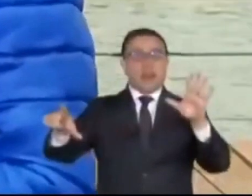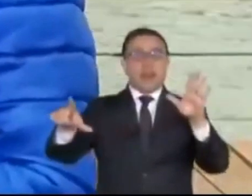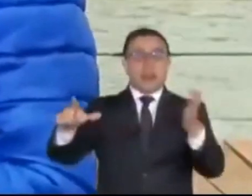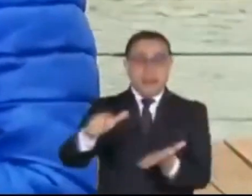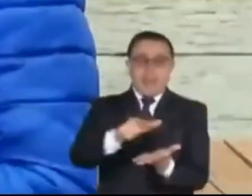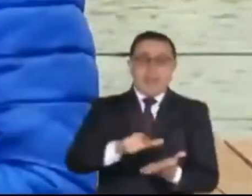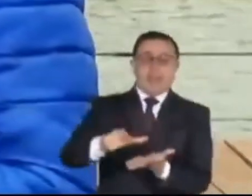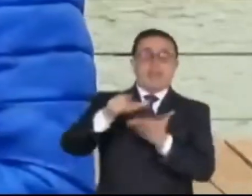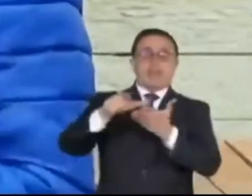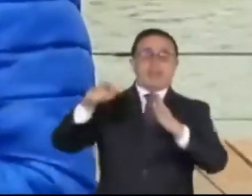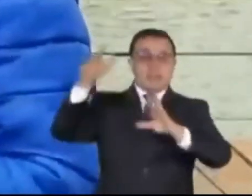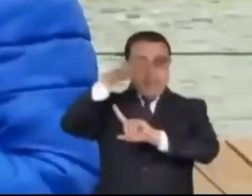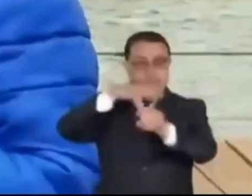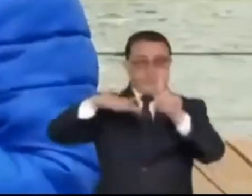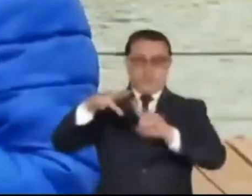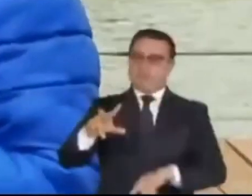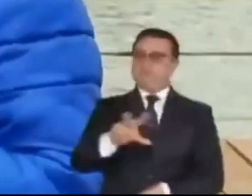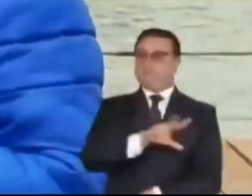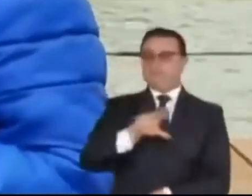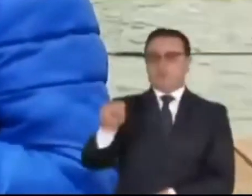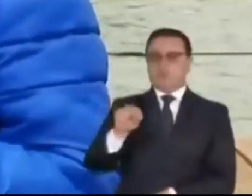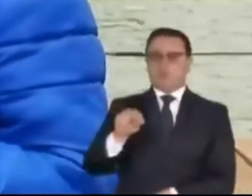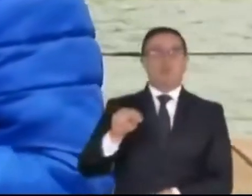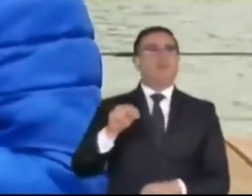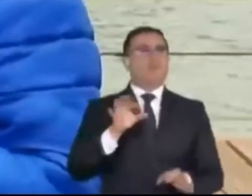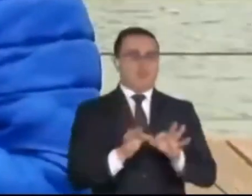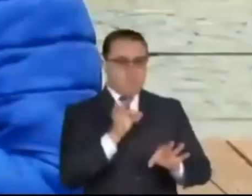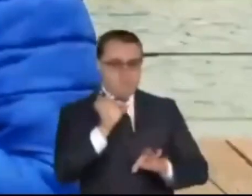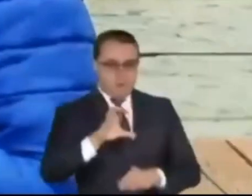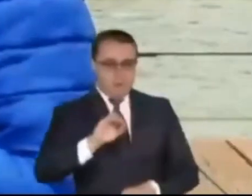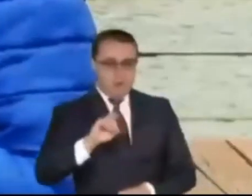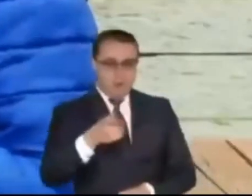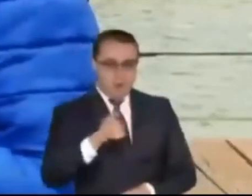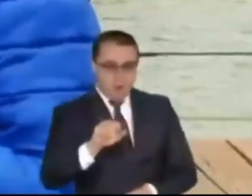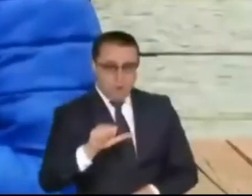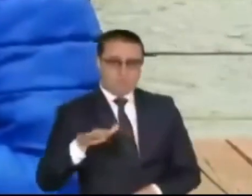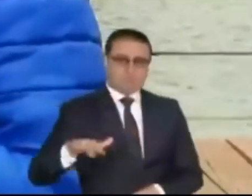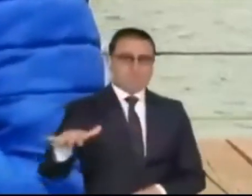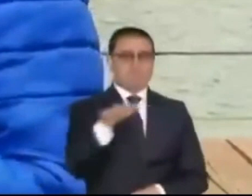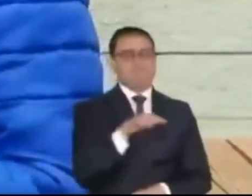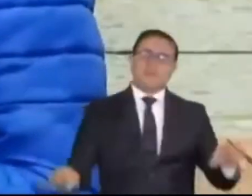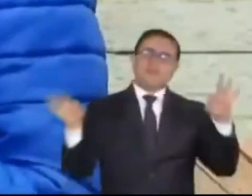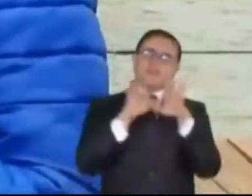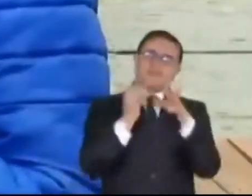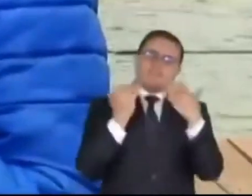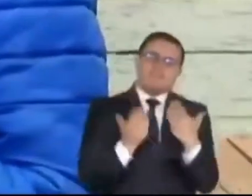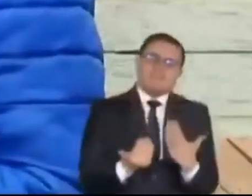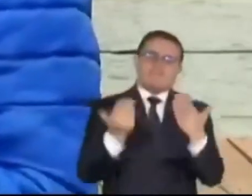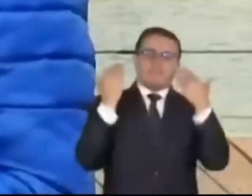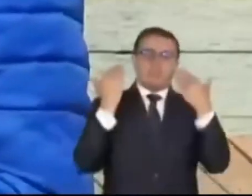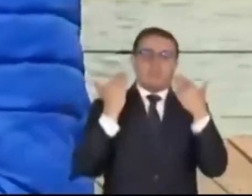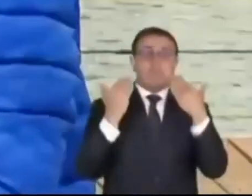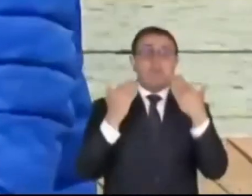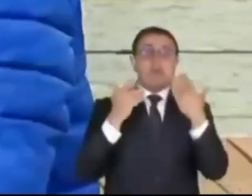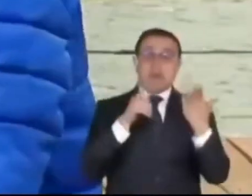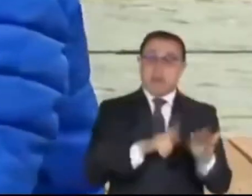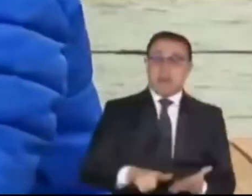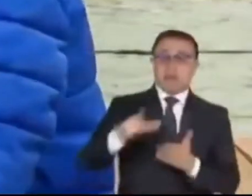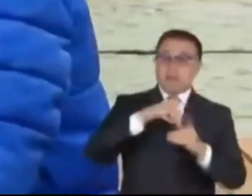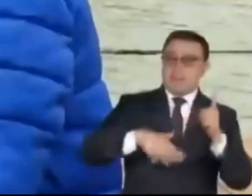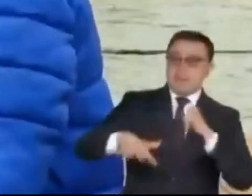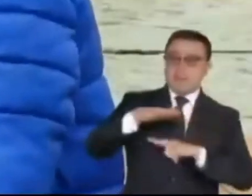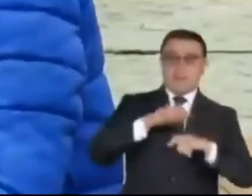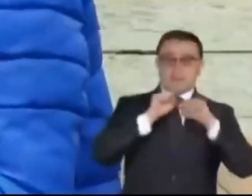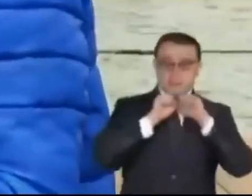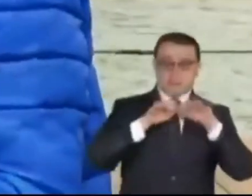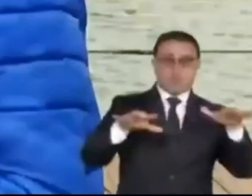licencia ambiental. Para el municipio de Cogua, para la región, pues es fundamental que no se expide esa licencia ambiental.